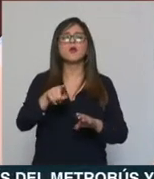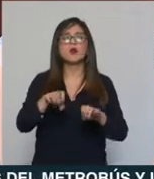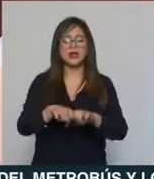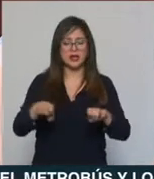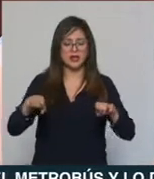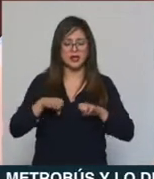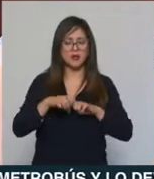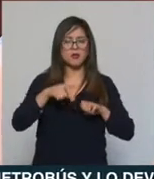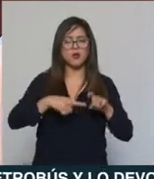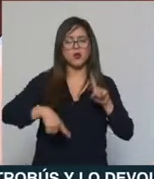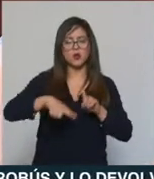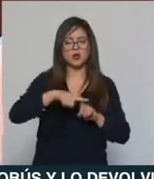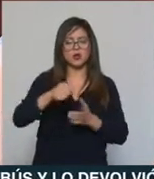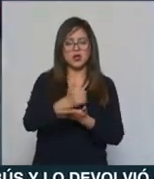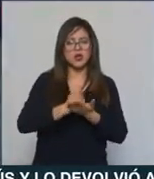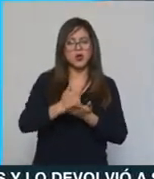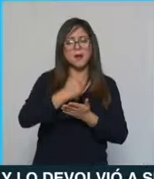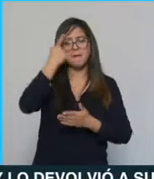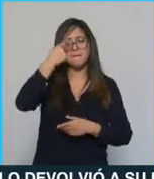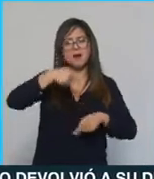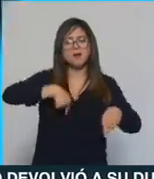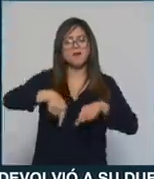para el encuentro de este sábado.